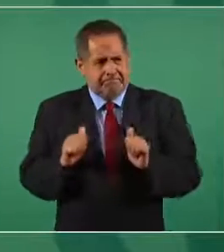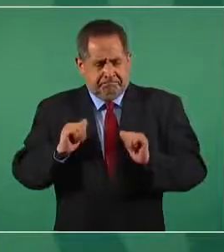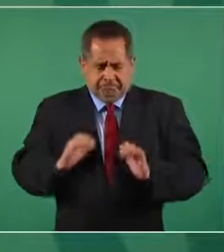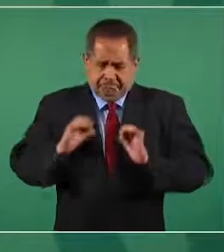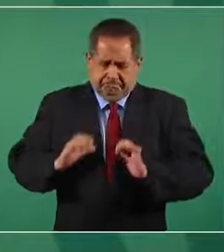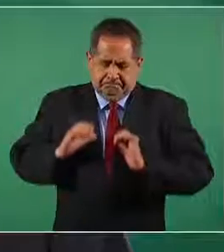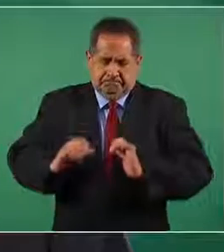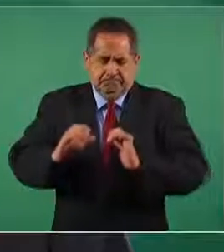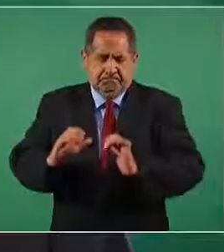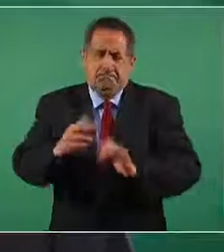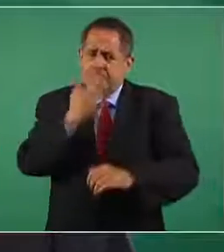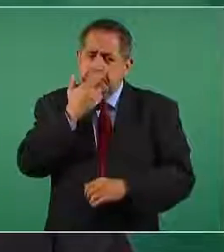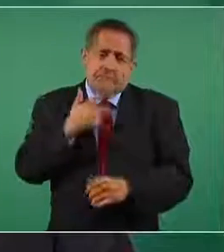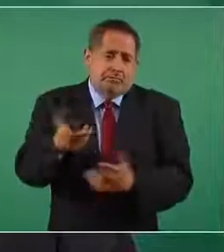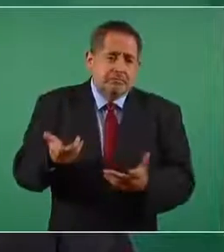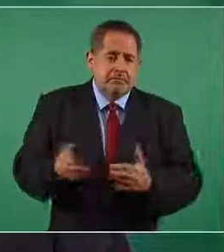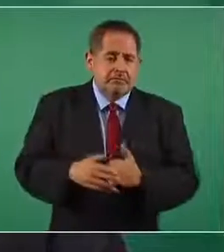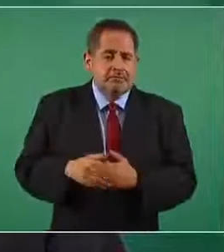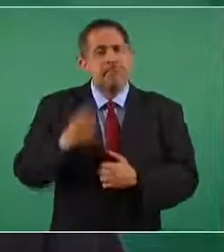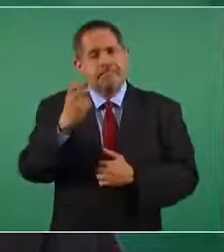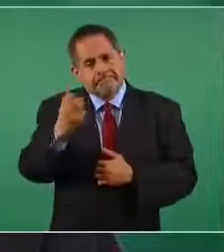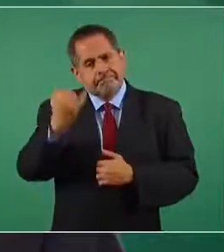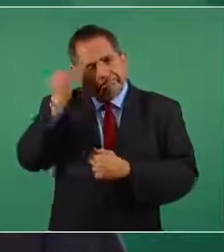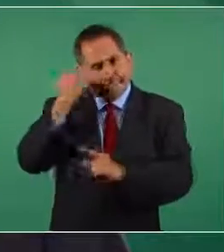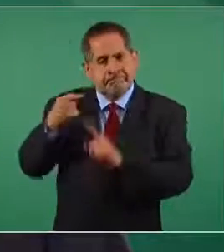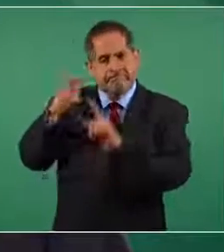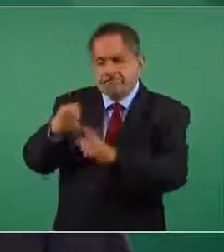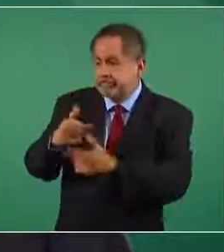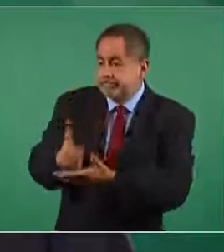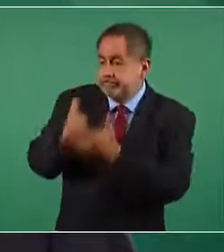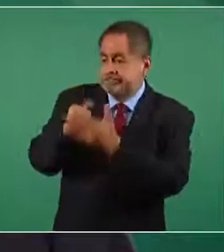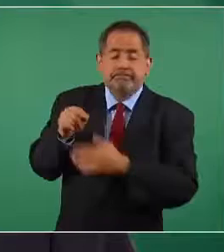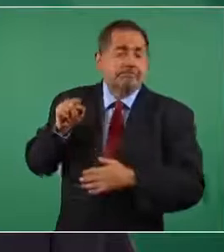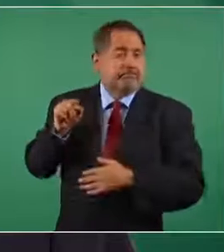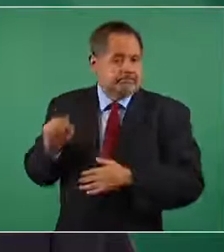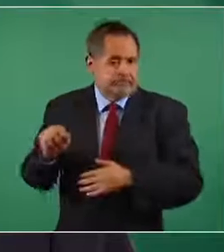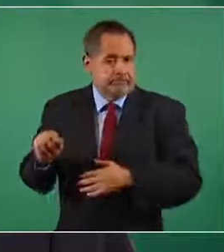enfermemos. Y para eso ayuda mucho